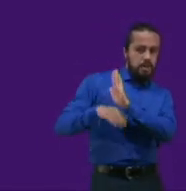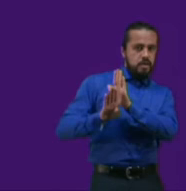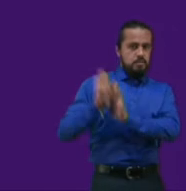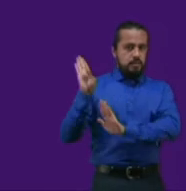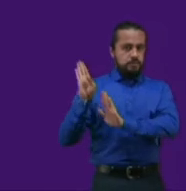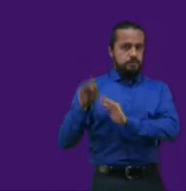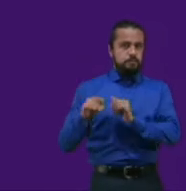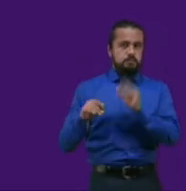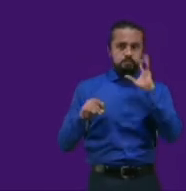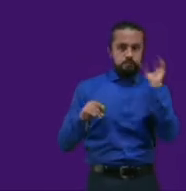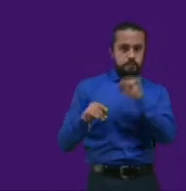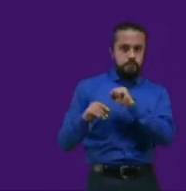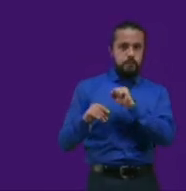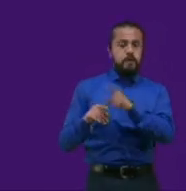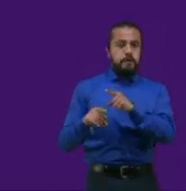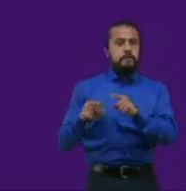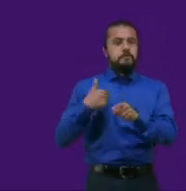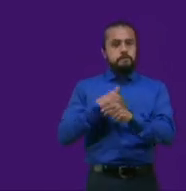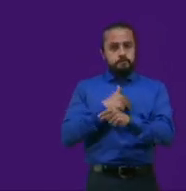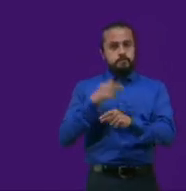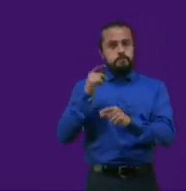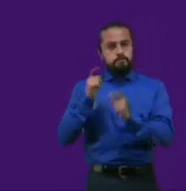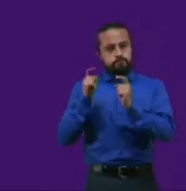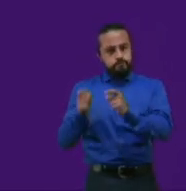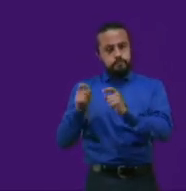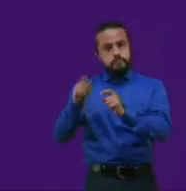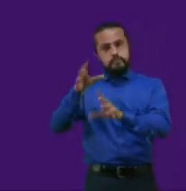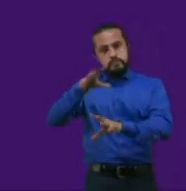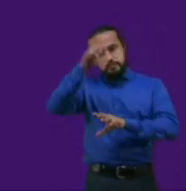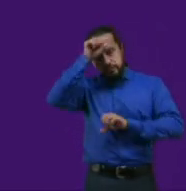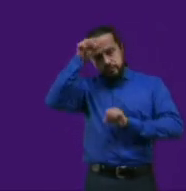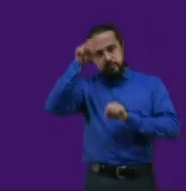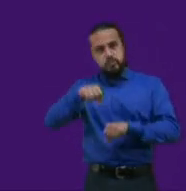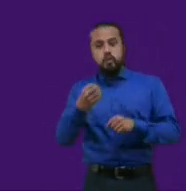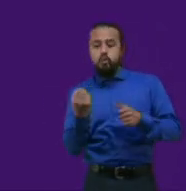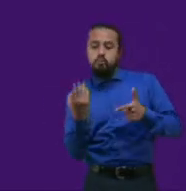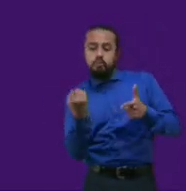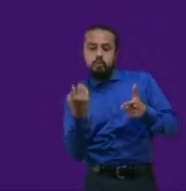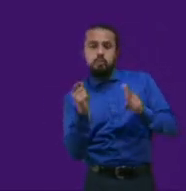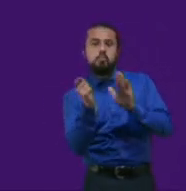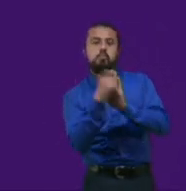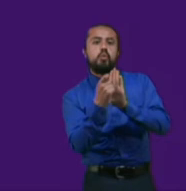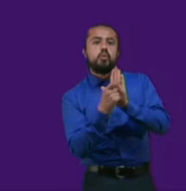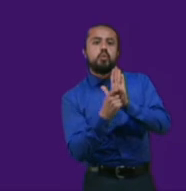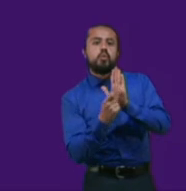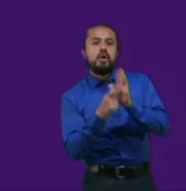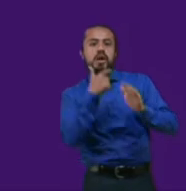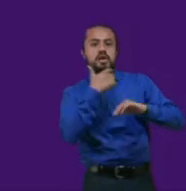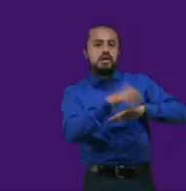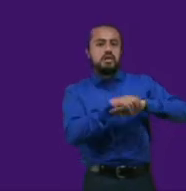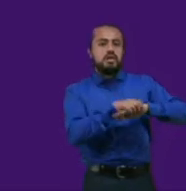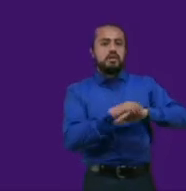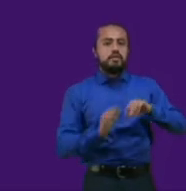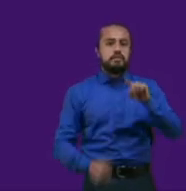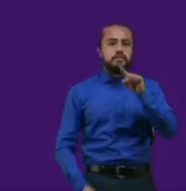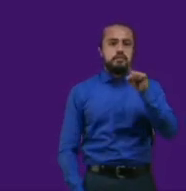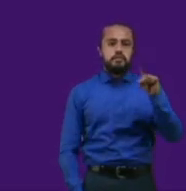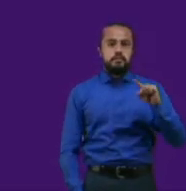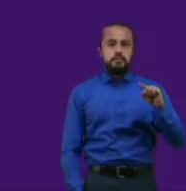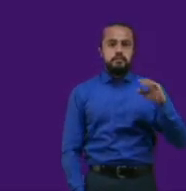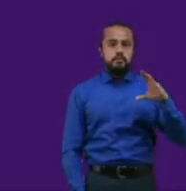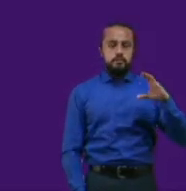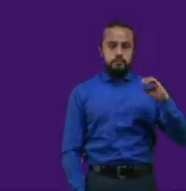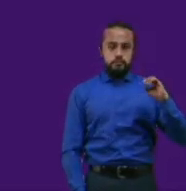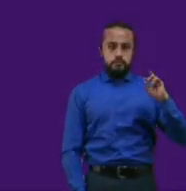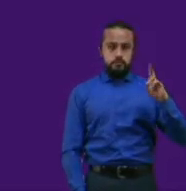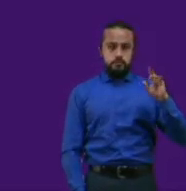eso la capacidad de scoring de riesgo que tenemos y eso se traduce, además, en la escalabilidad que puede tener